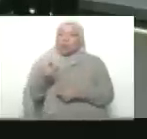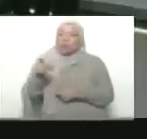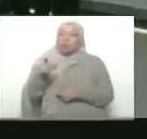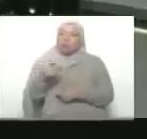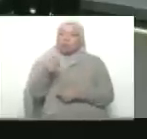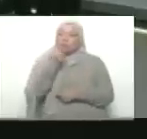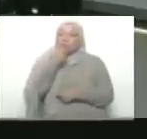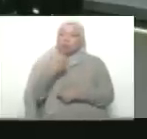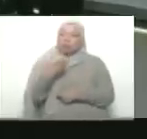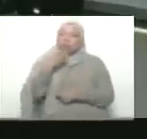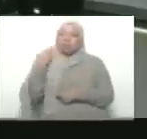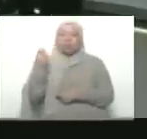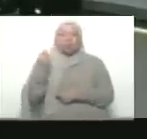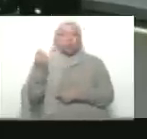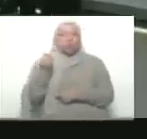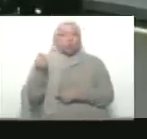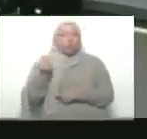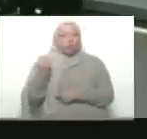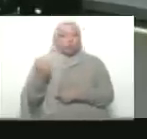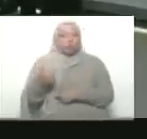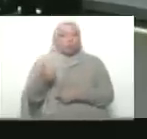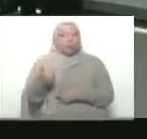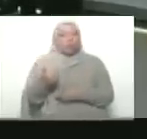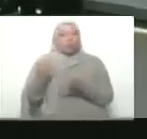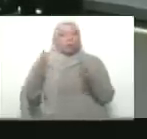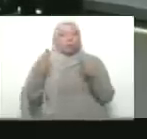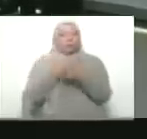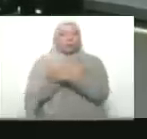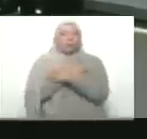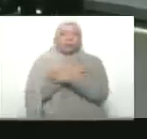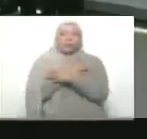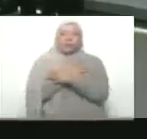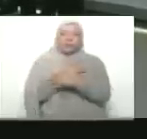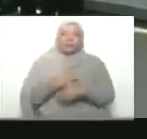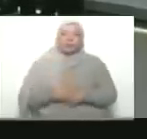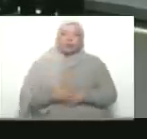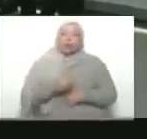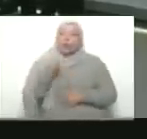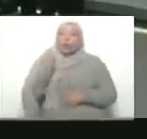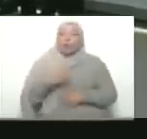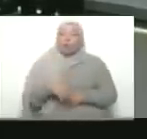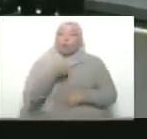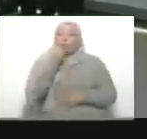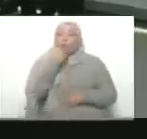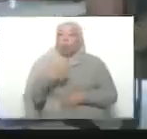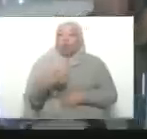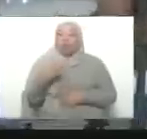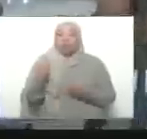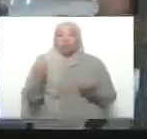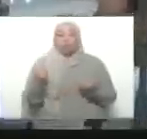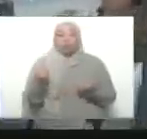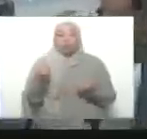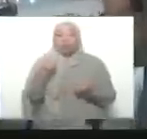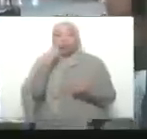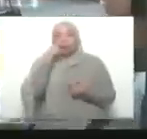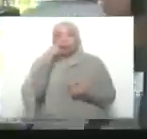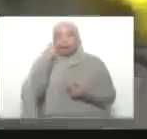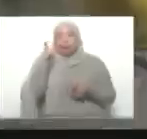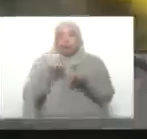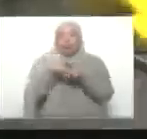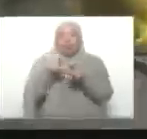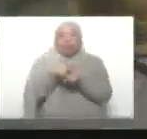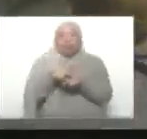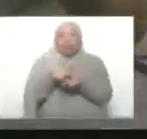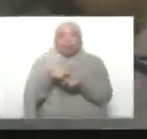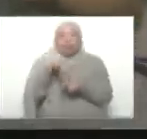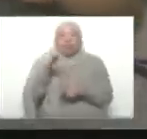Orquesta muchachos tremendos músicos tremendos músicos puro muchacho parecía la Fania